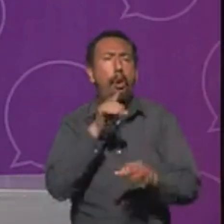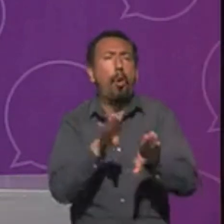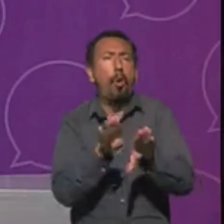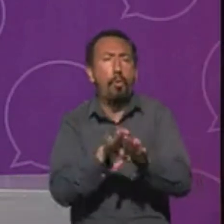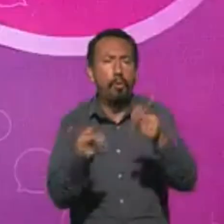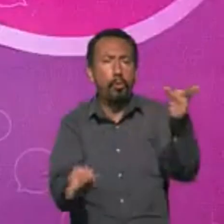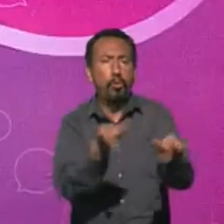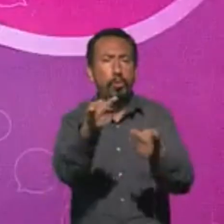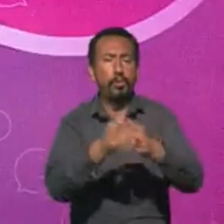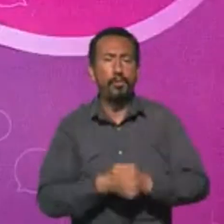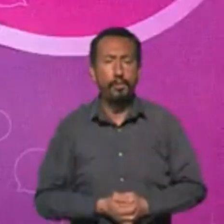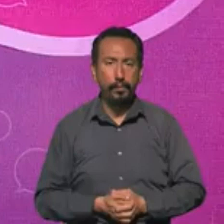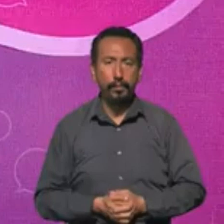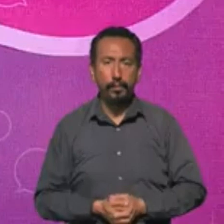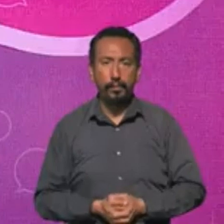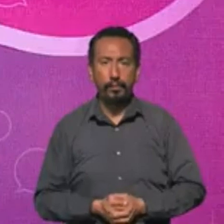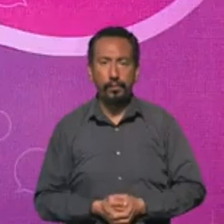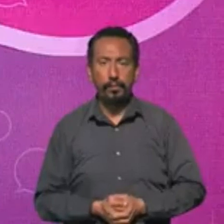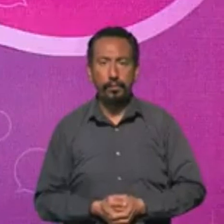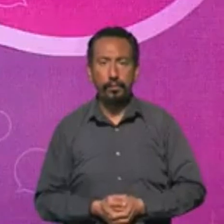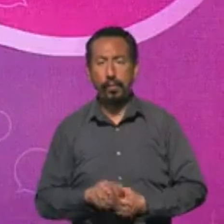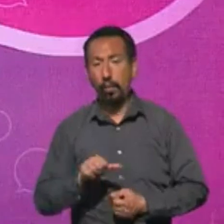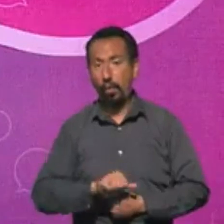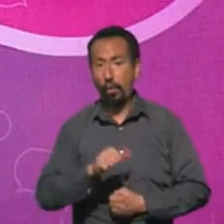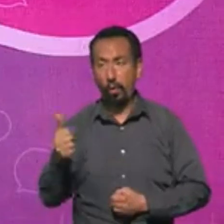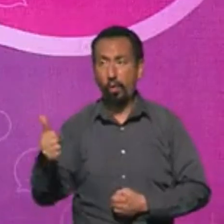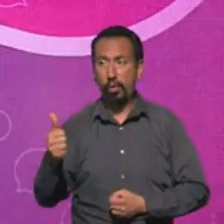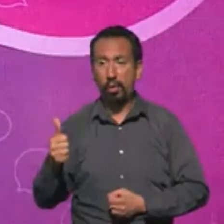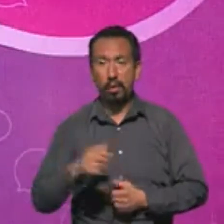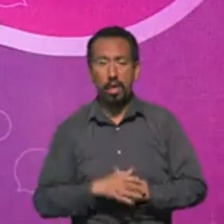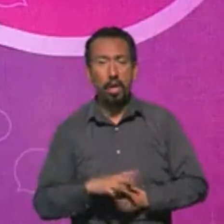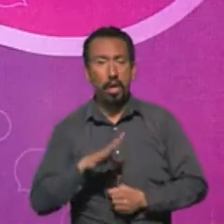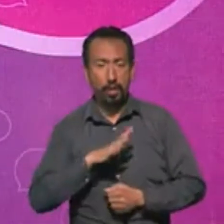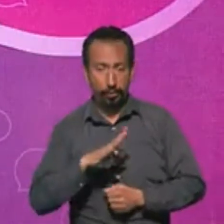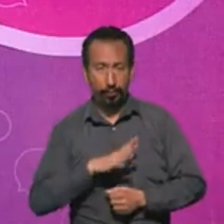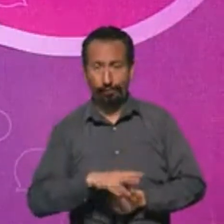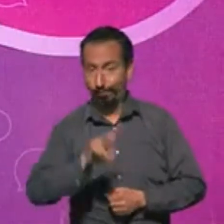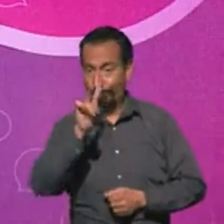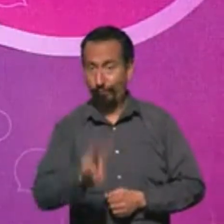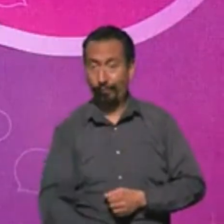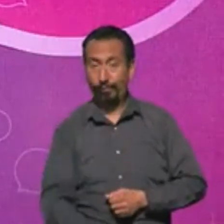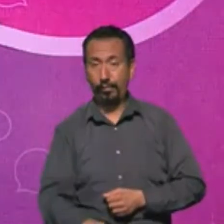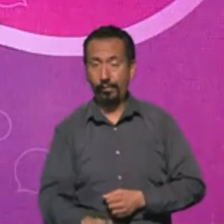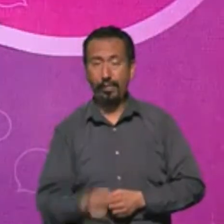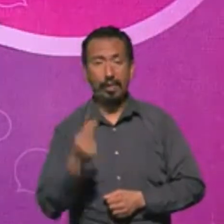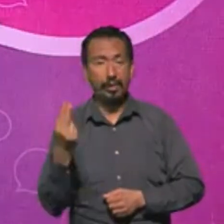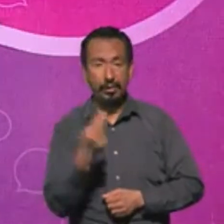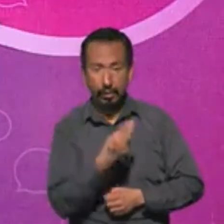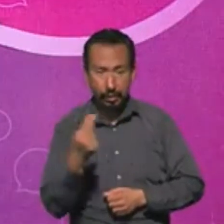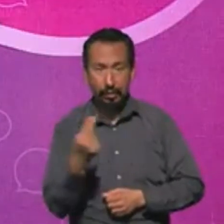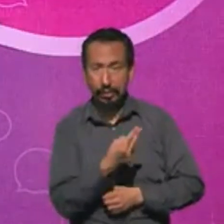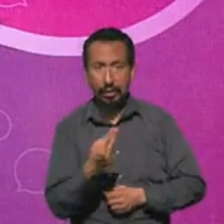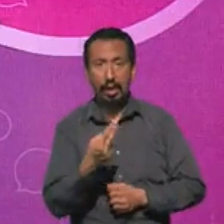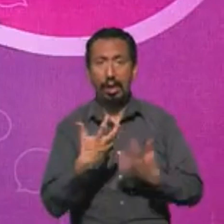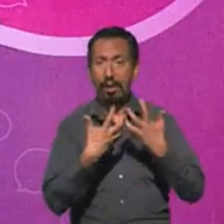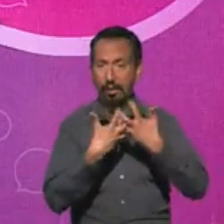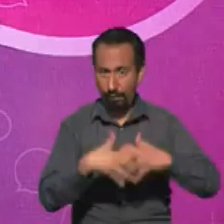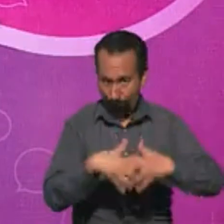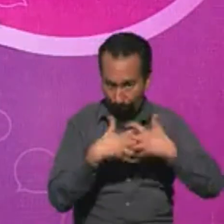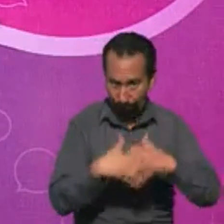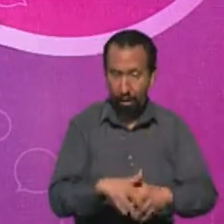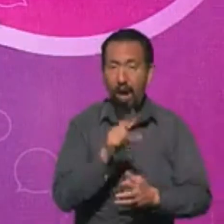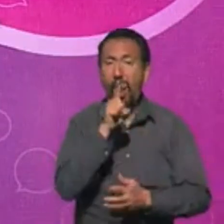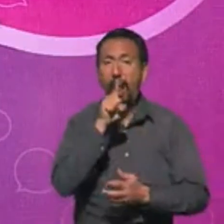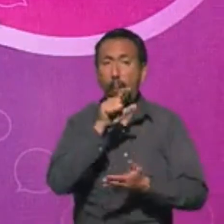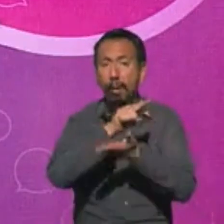favor entre otras medidas efectivamente tenemos que hacer tratadoras de agua pero